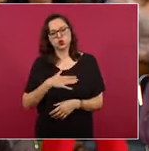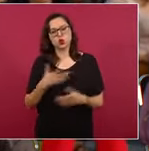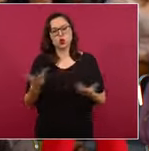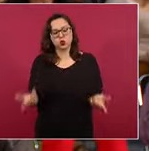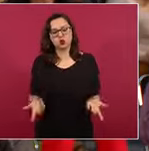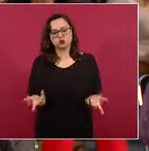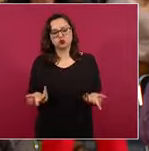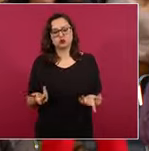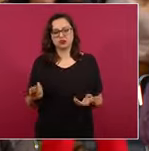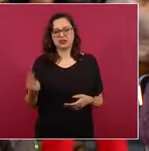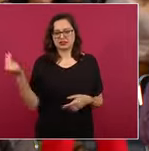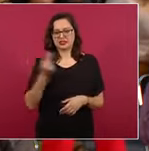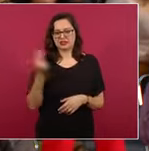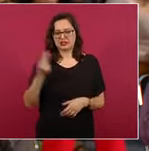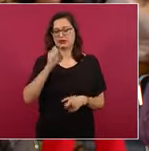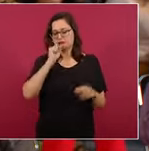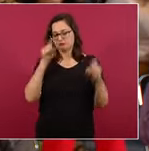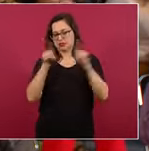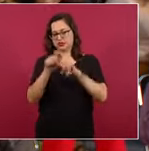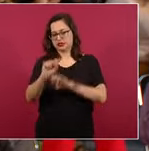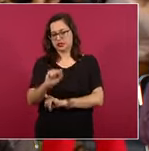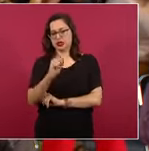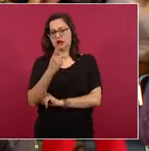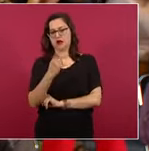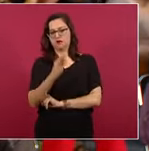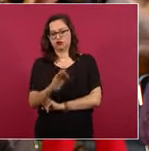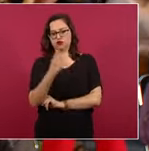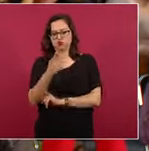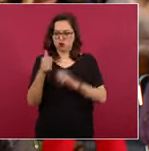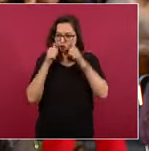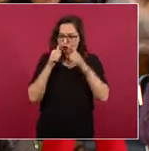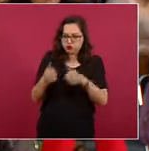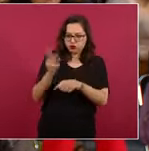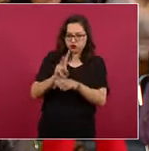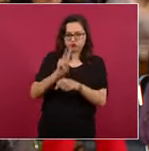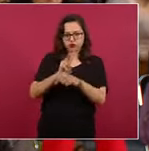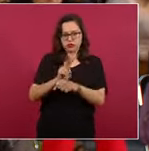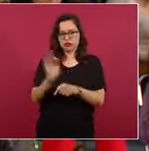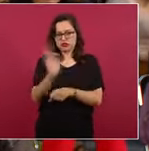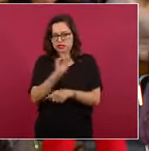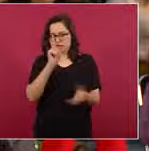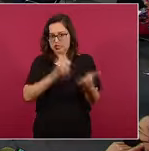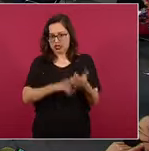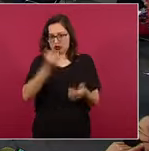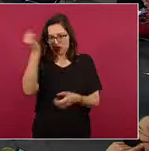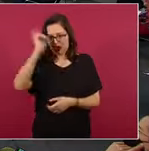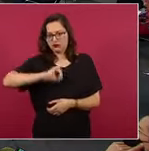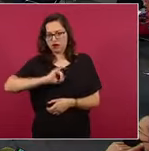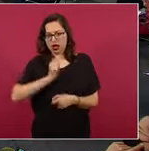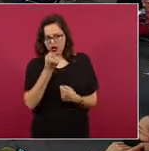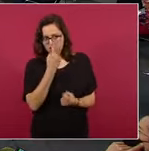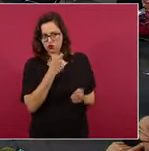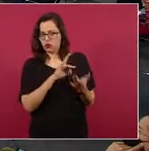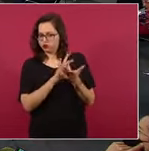Pero falta que la función pública participe en esta parte para que haya suspensiones de jefes de plaza. Lo vamos a